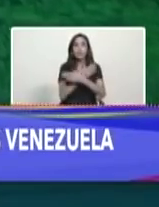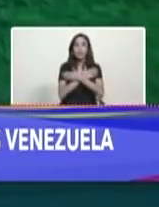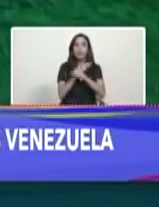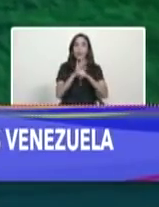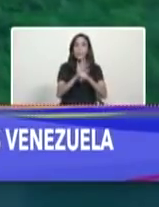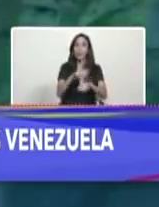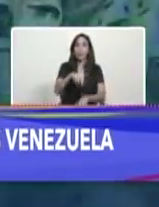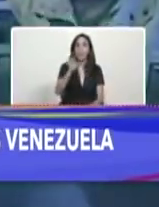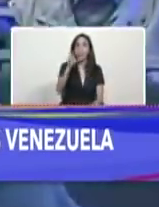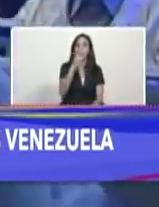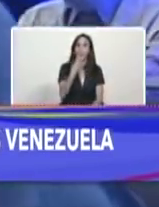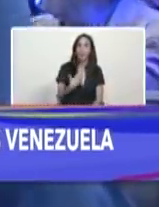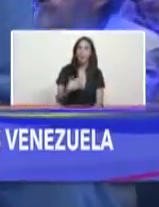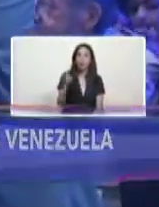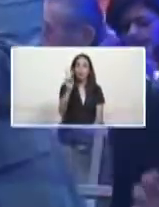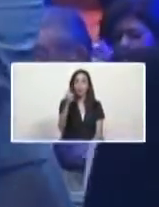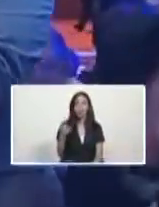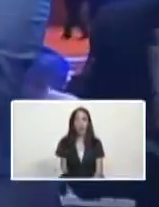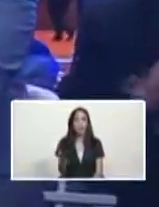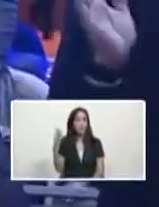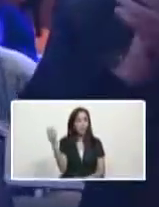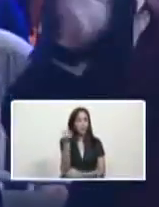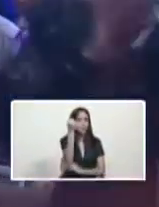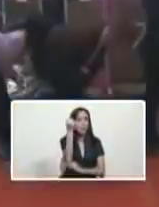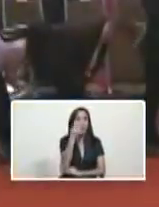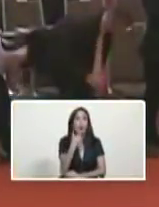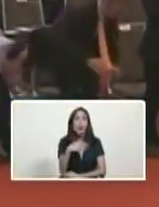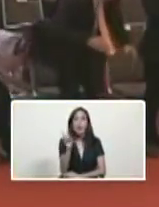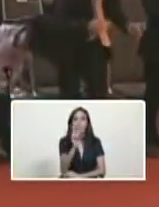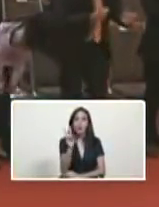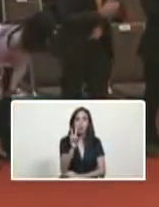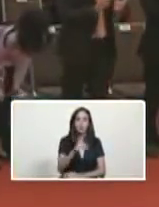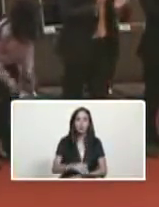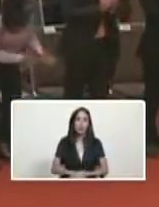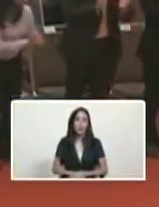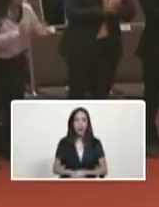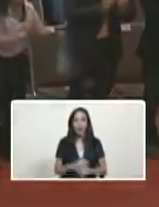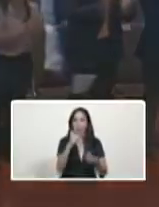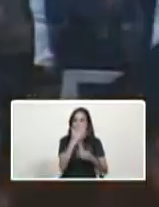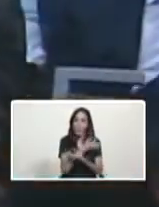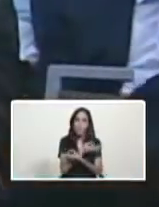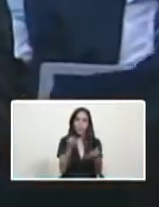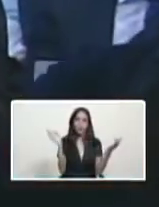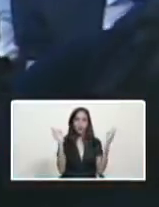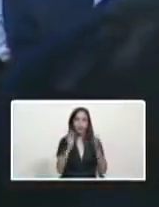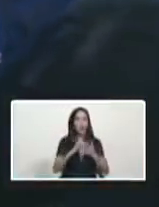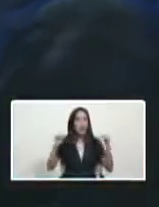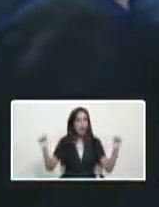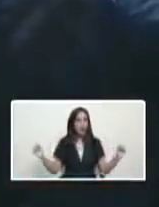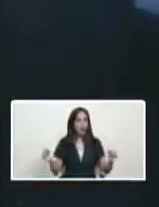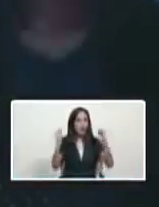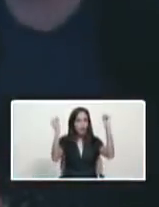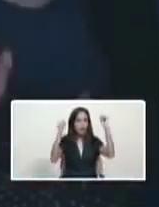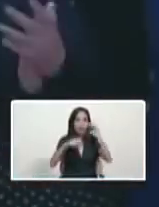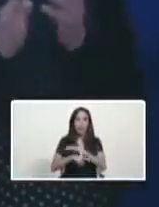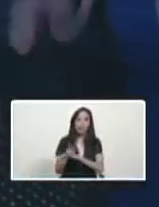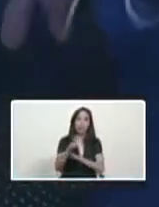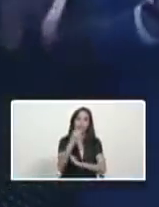por una Venezuela mejor, por una Venezuela más bella, por una Venezuela más grande. ¡Que viva la Venezuela